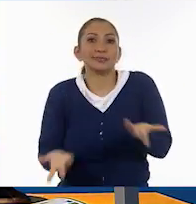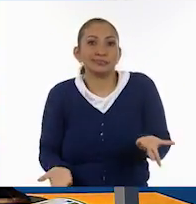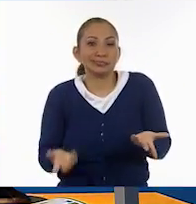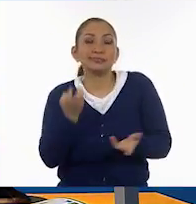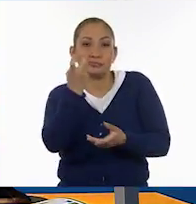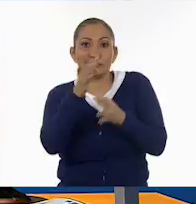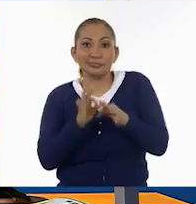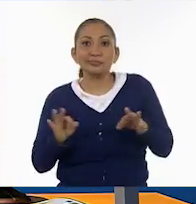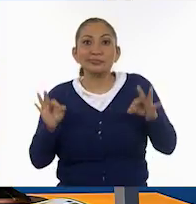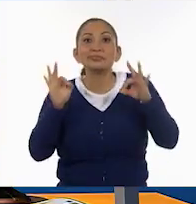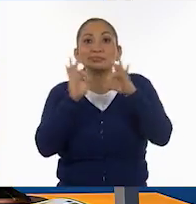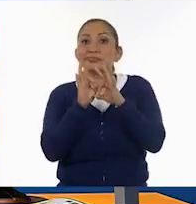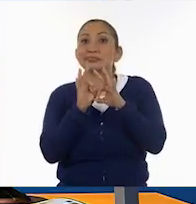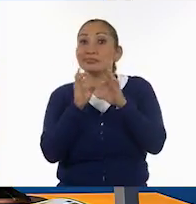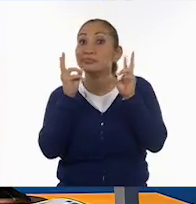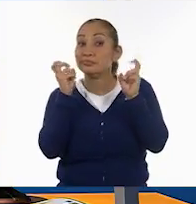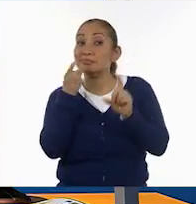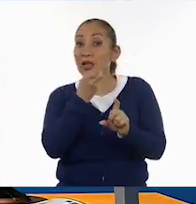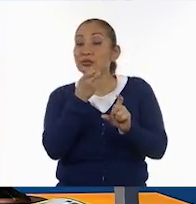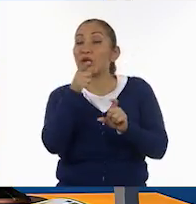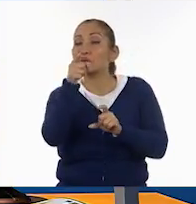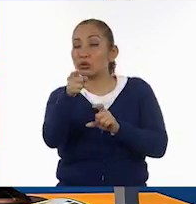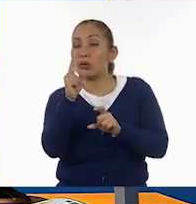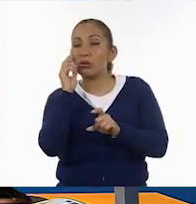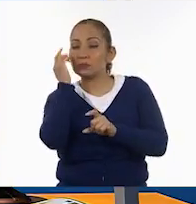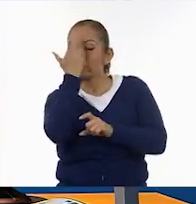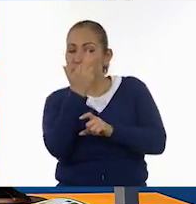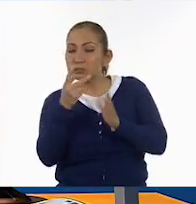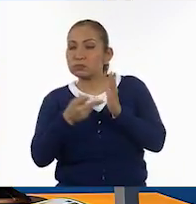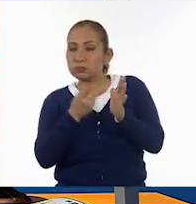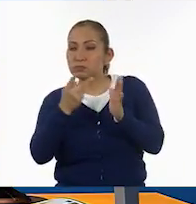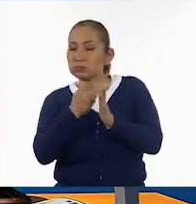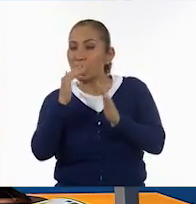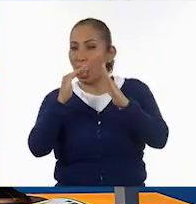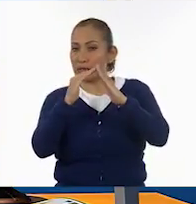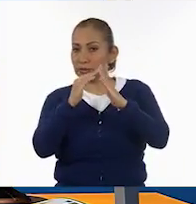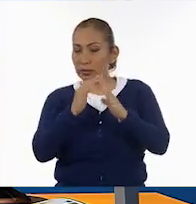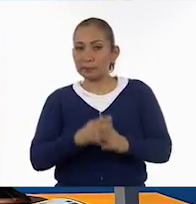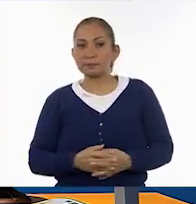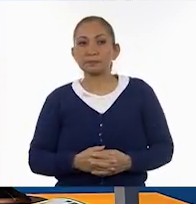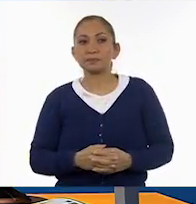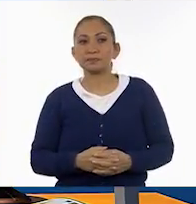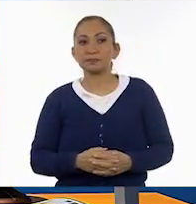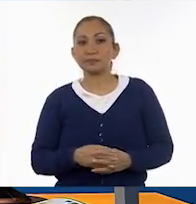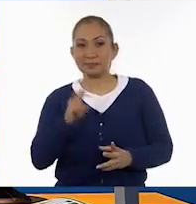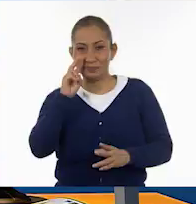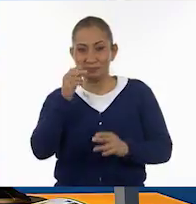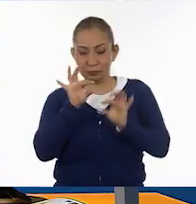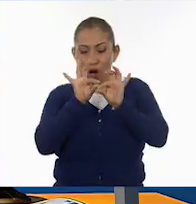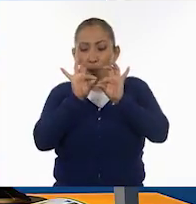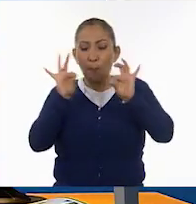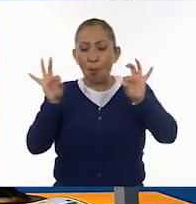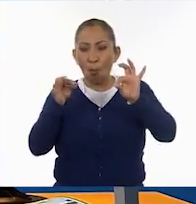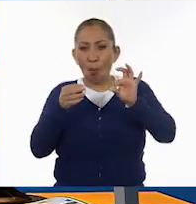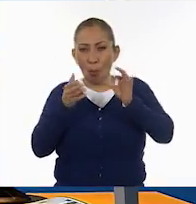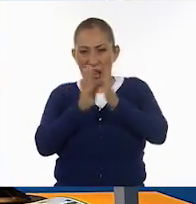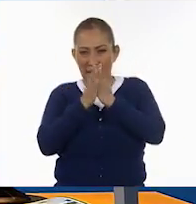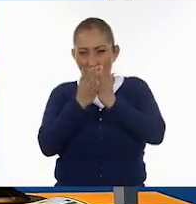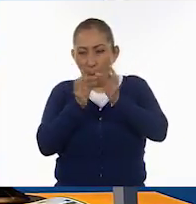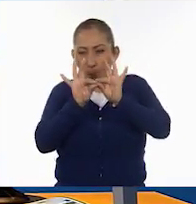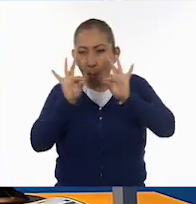muy importante este tema, que tú lo puedes seguir revisando también en tu casa. Y en este cuadernillo, aquí